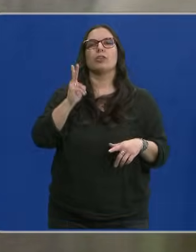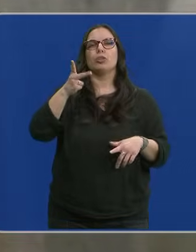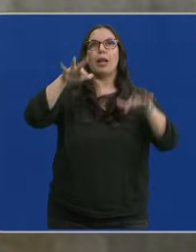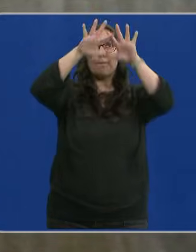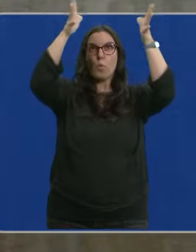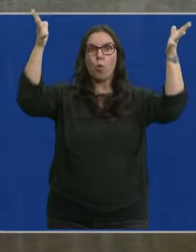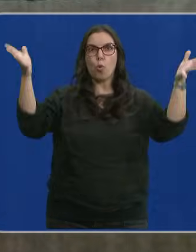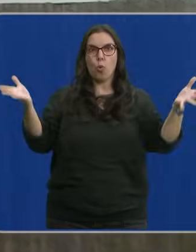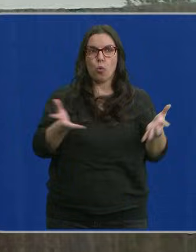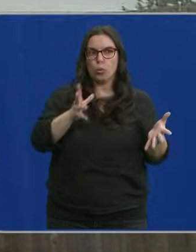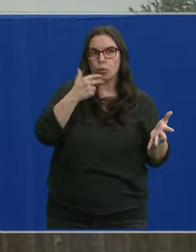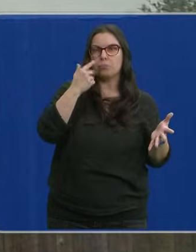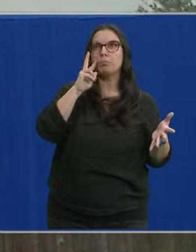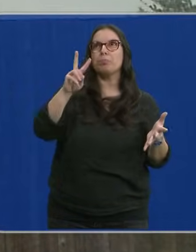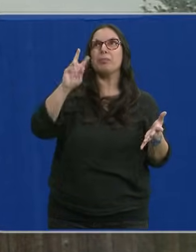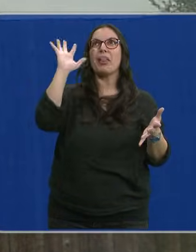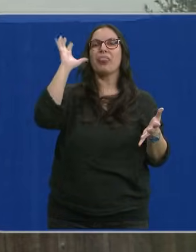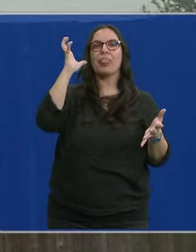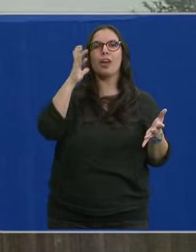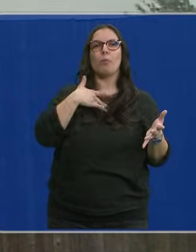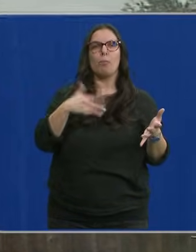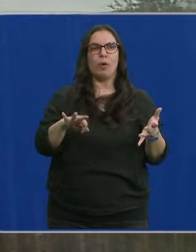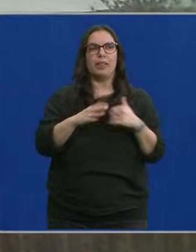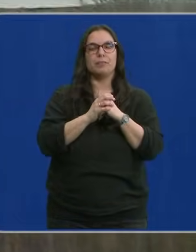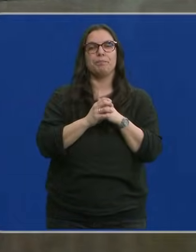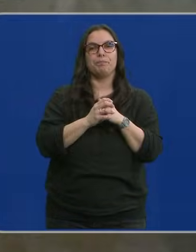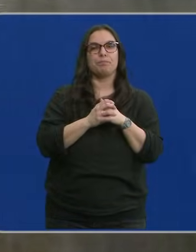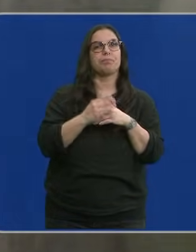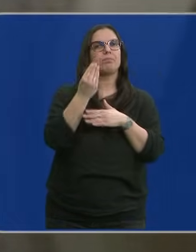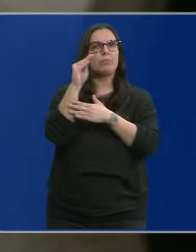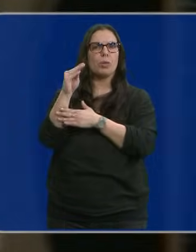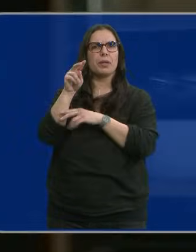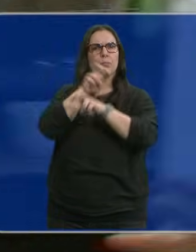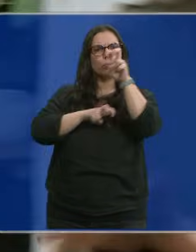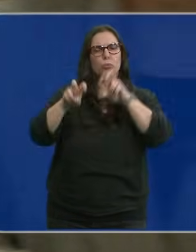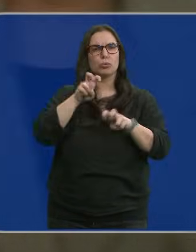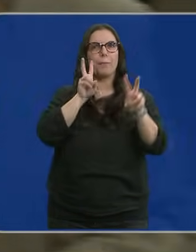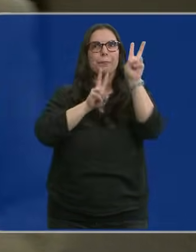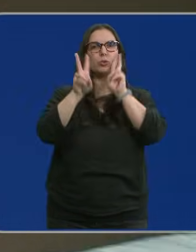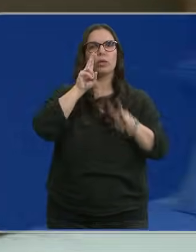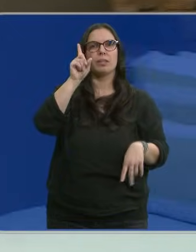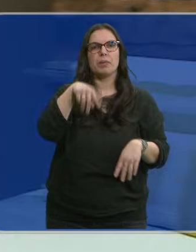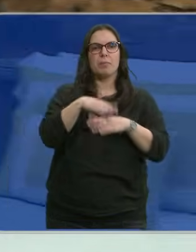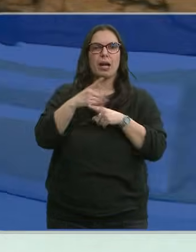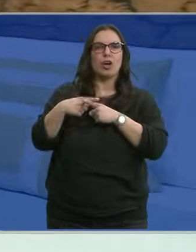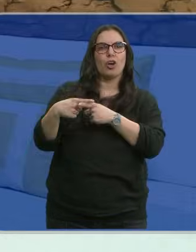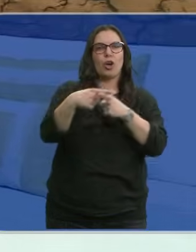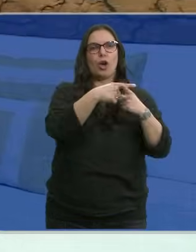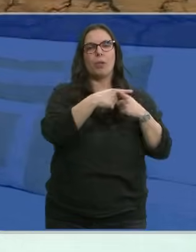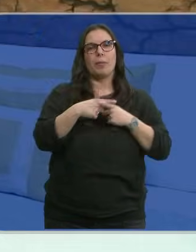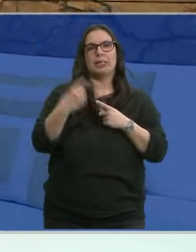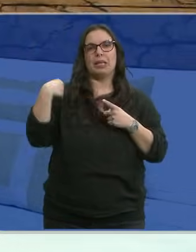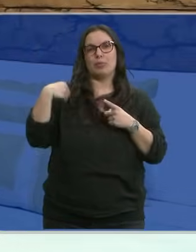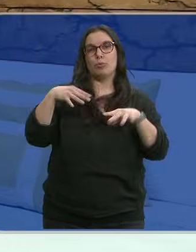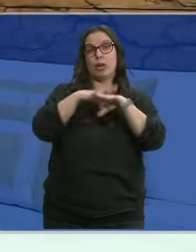donde podemos contemplar el cielo de Castilla y León. Los jóvenes también buscan esto, lo visual, para poder compartirlo en sus